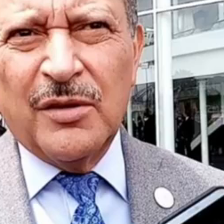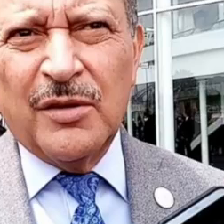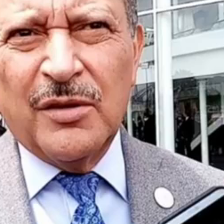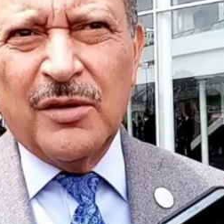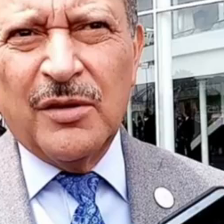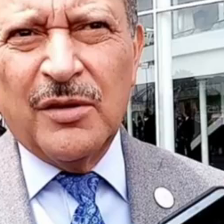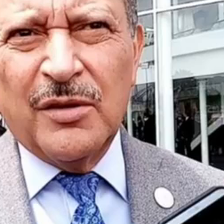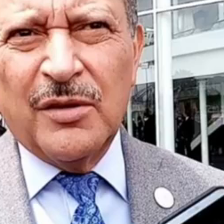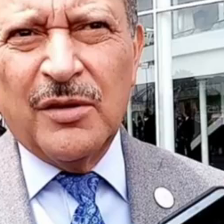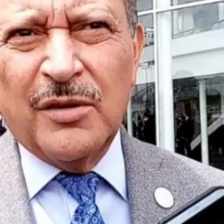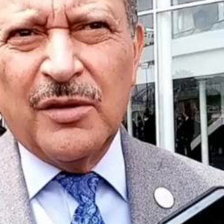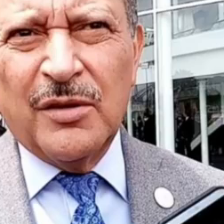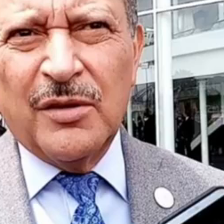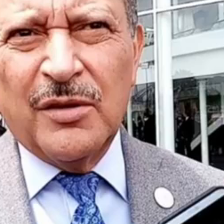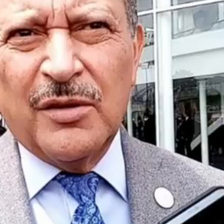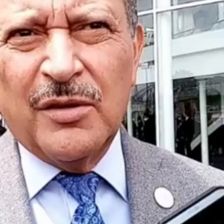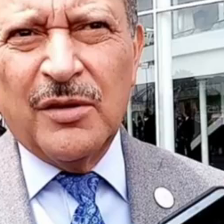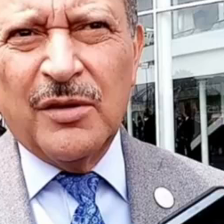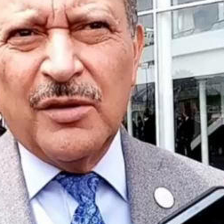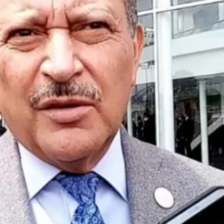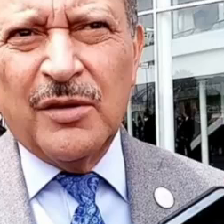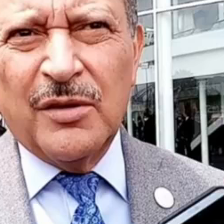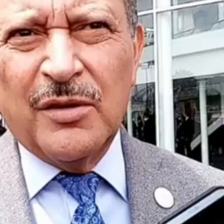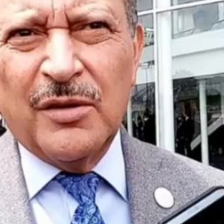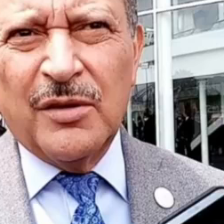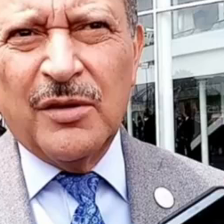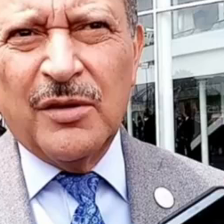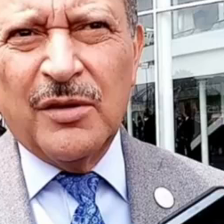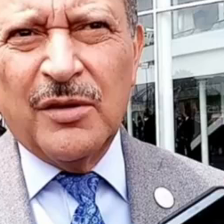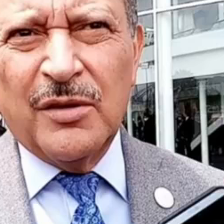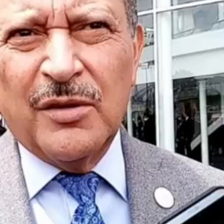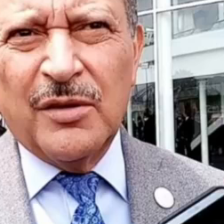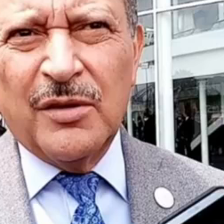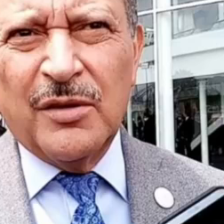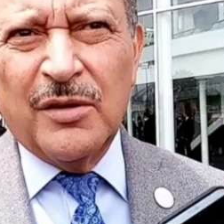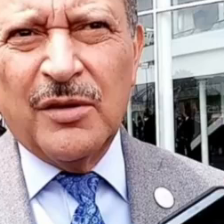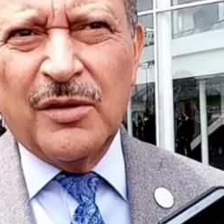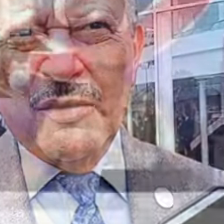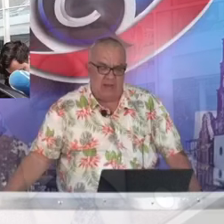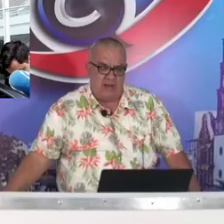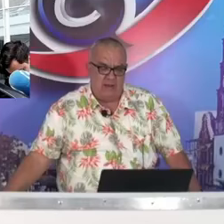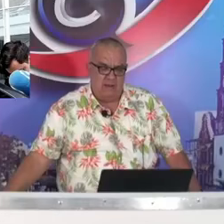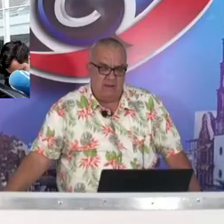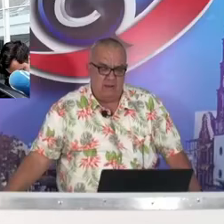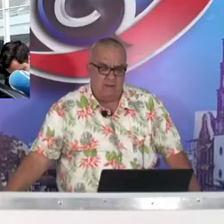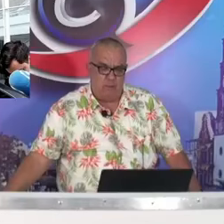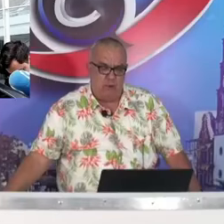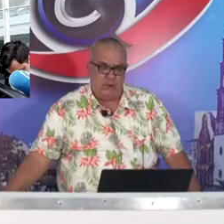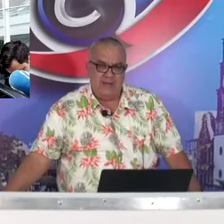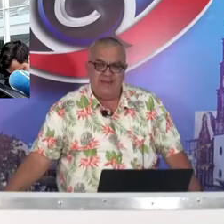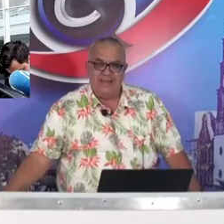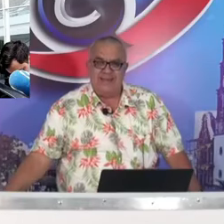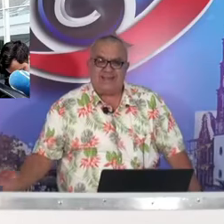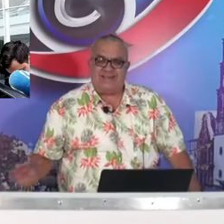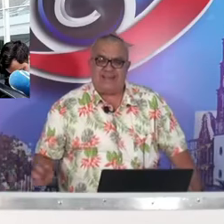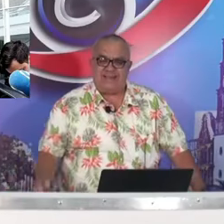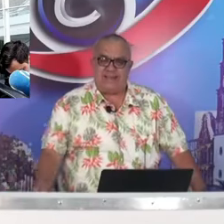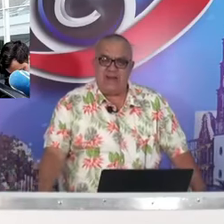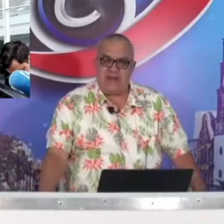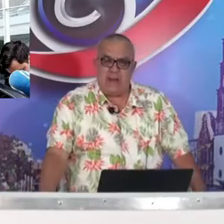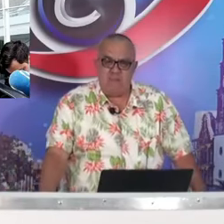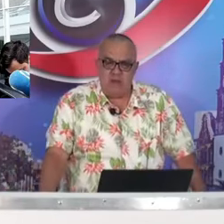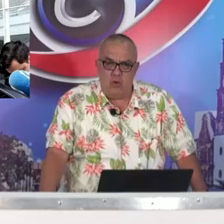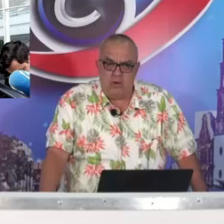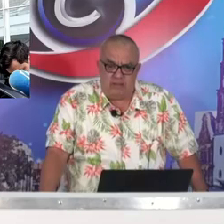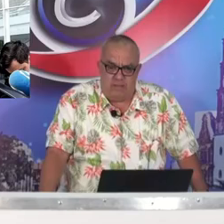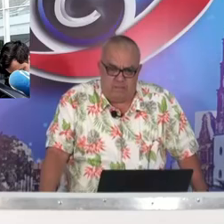que tienen que pagar de parte del Instituto Mexicano del Seguro Social por